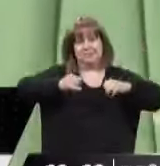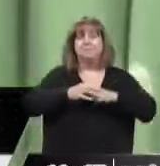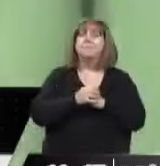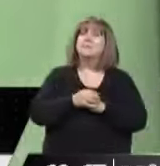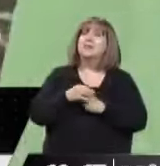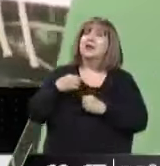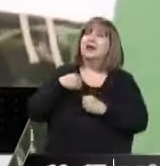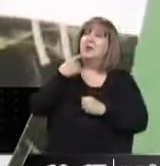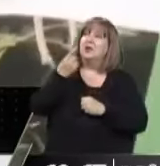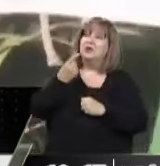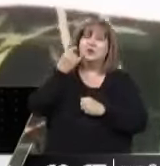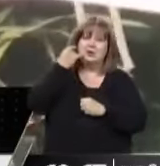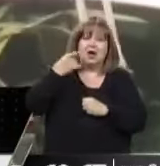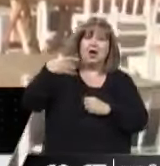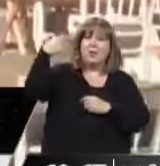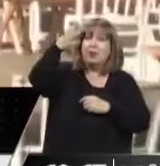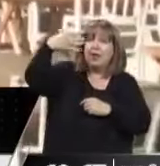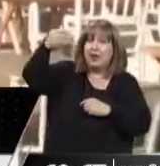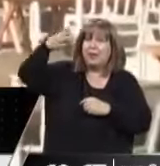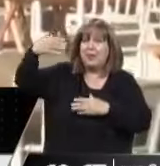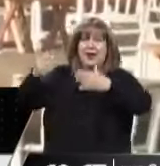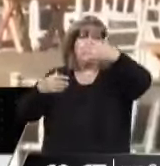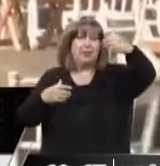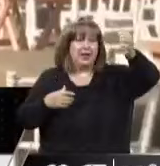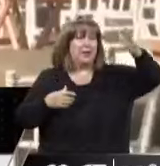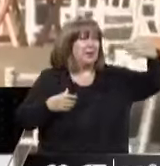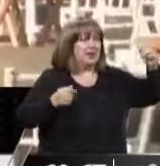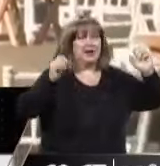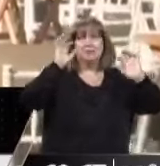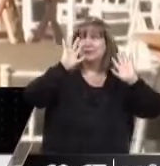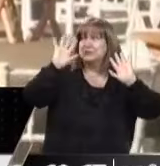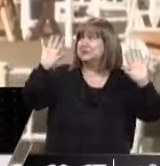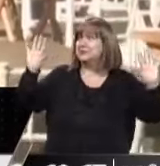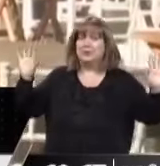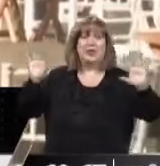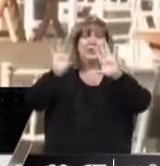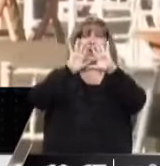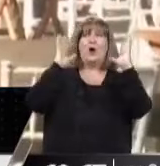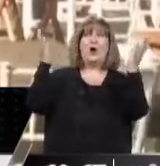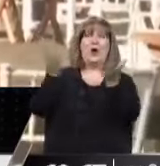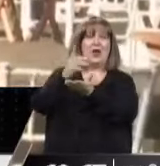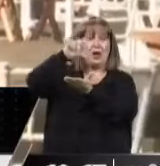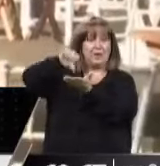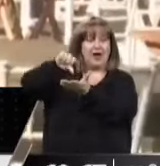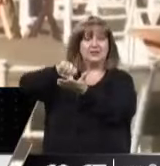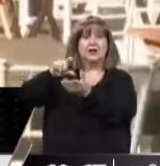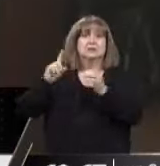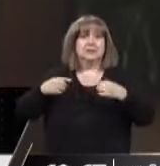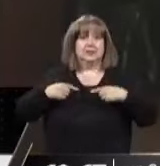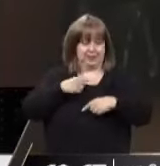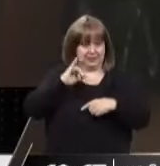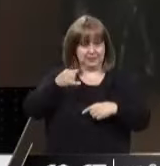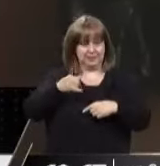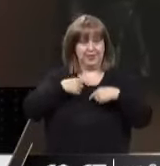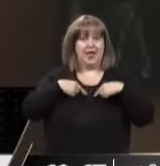bar está todo con armado albiceleste, con toda la temática. Sí, han puesto las camisetas justamente con el